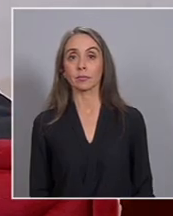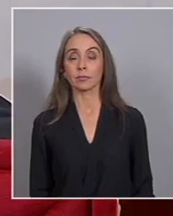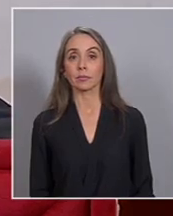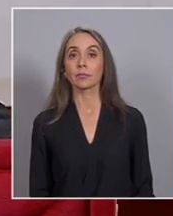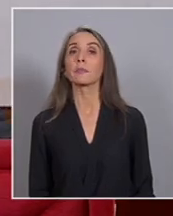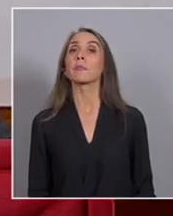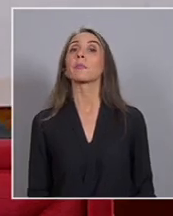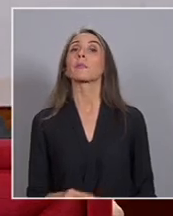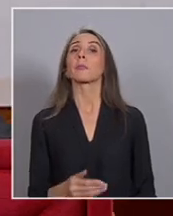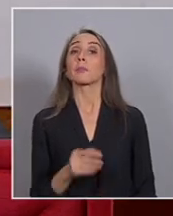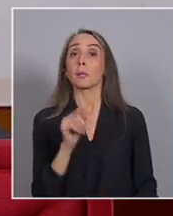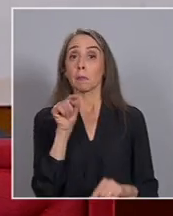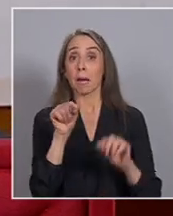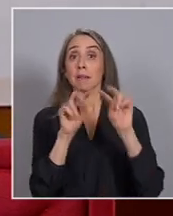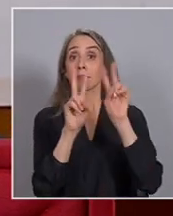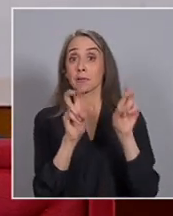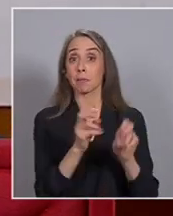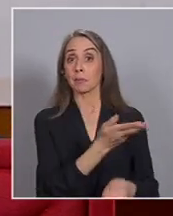Para esto, compatriotas,